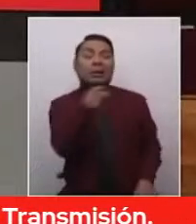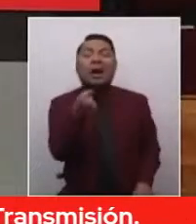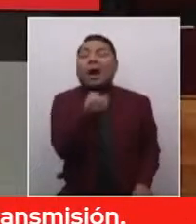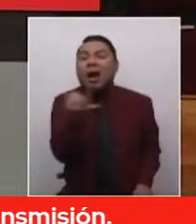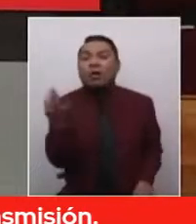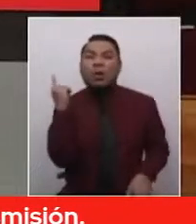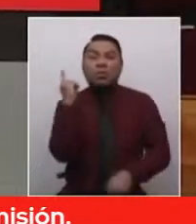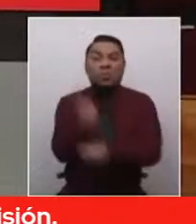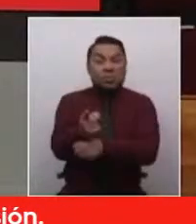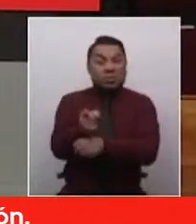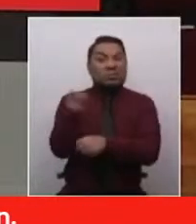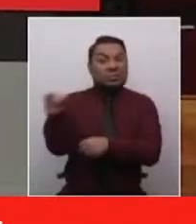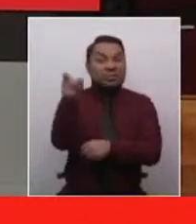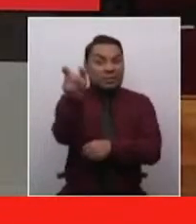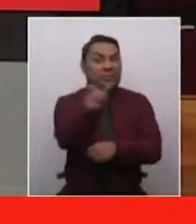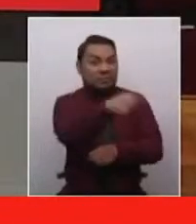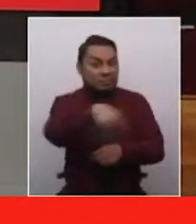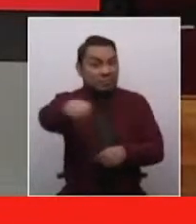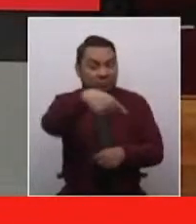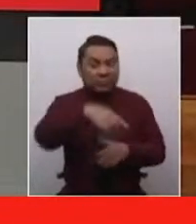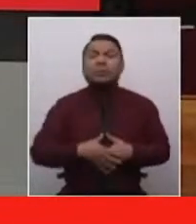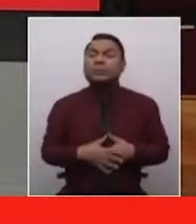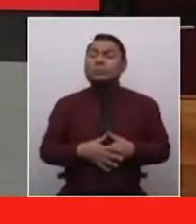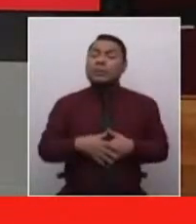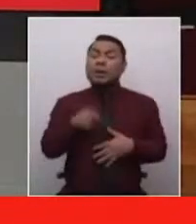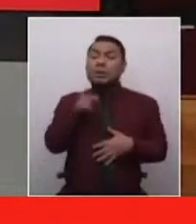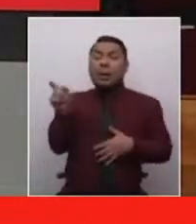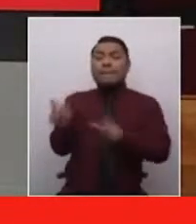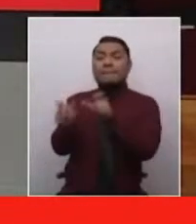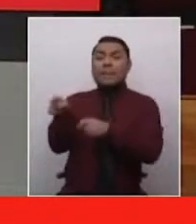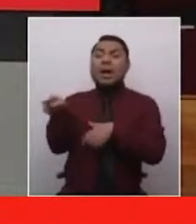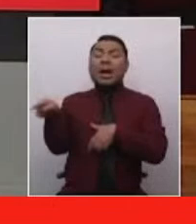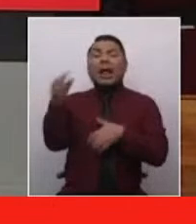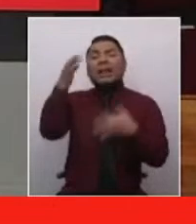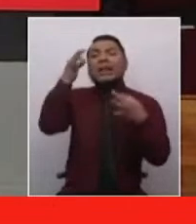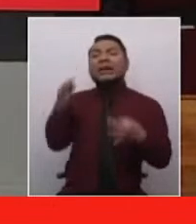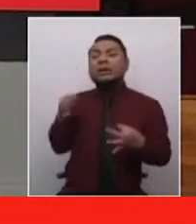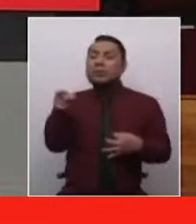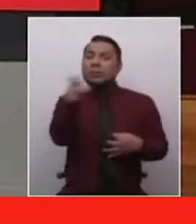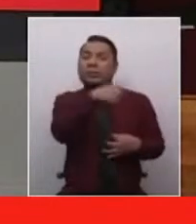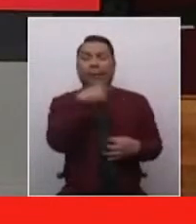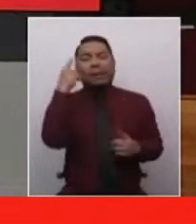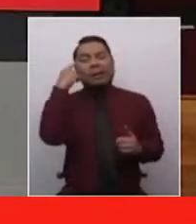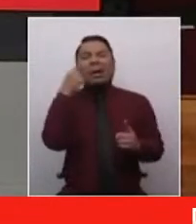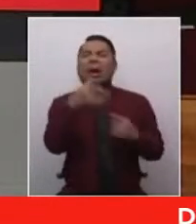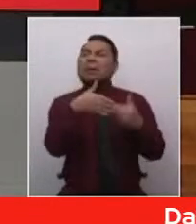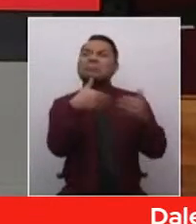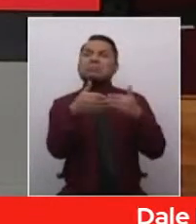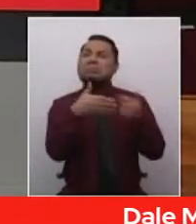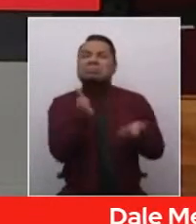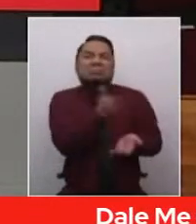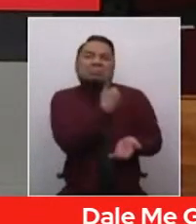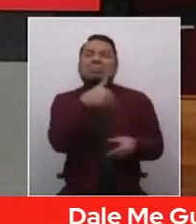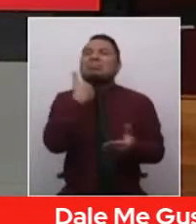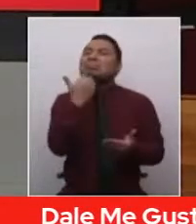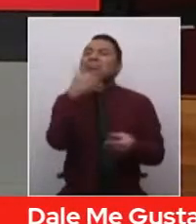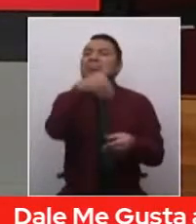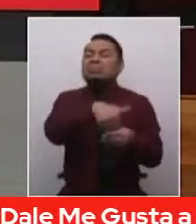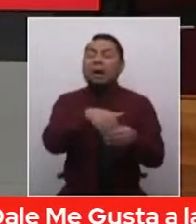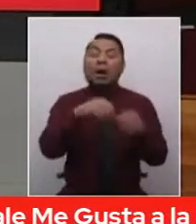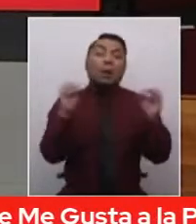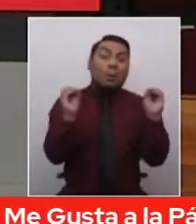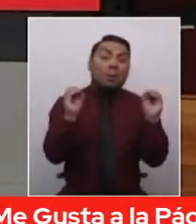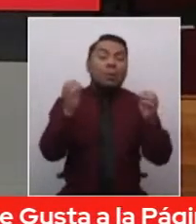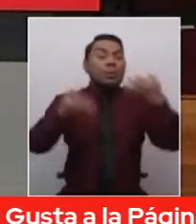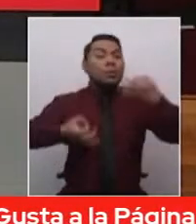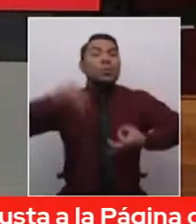de los candidatos aquí presentes, seremos los ciudadanos quienes finalmente decidiremos si las tomamos en cuenta a la hora de votar y la justicia